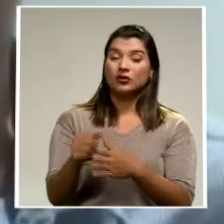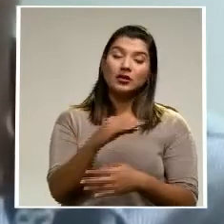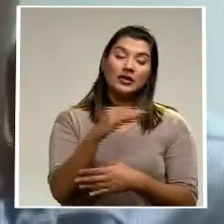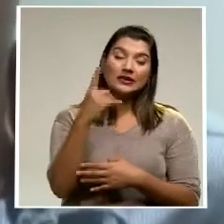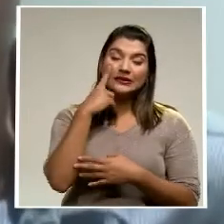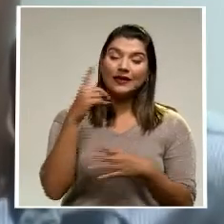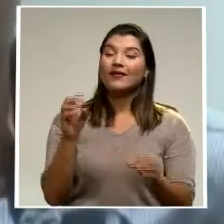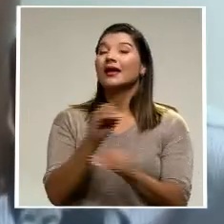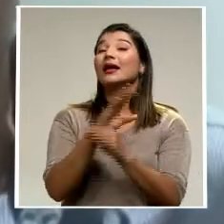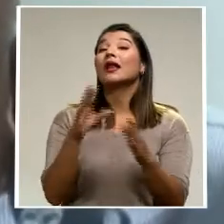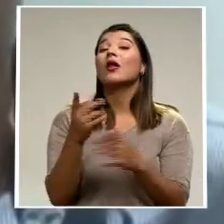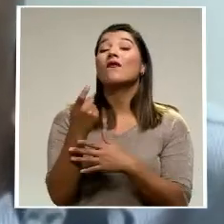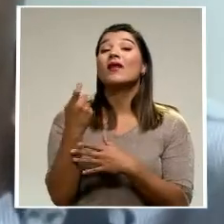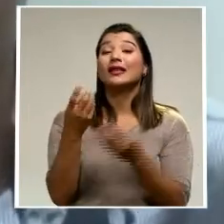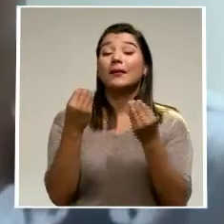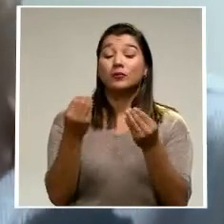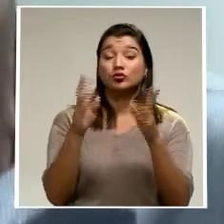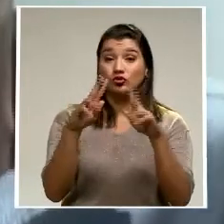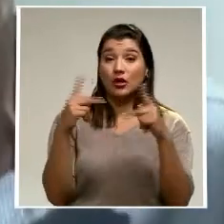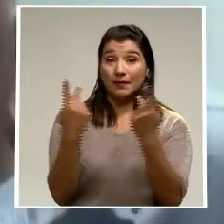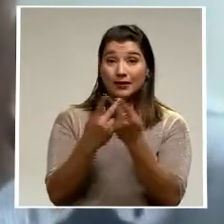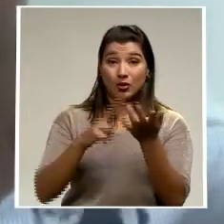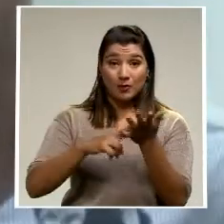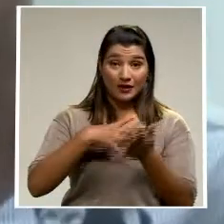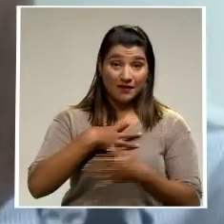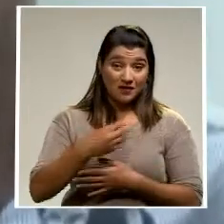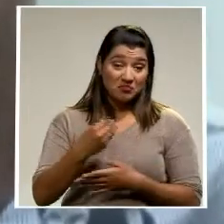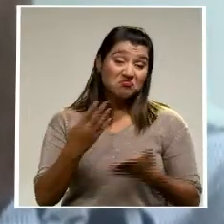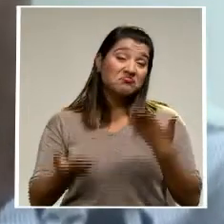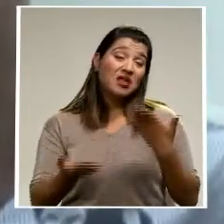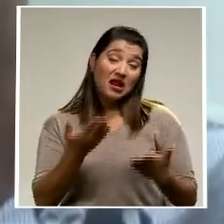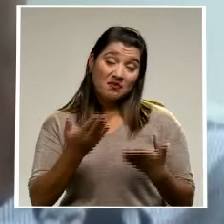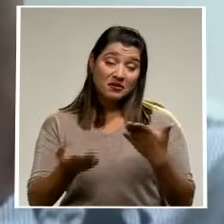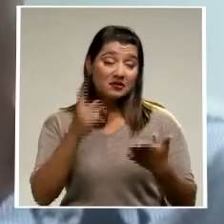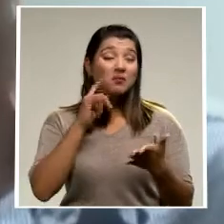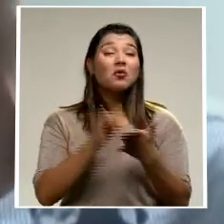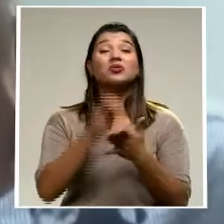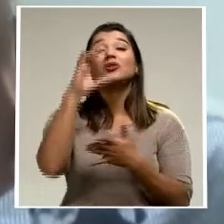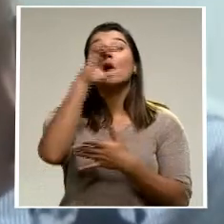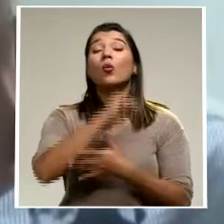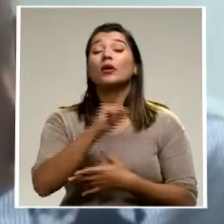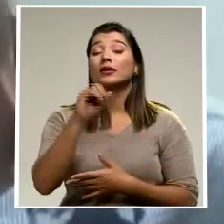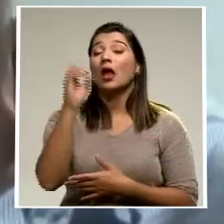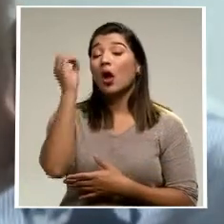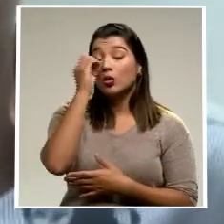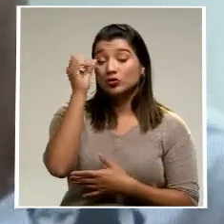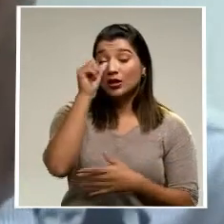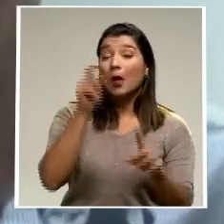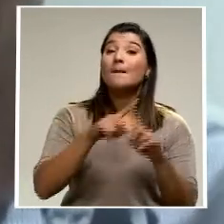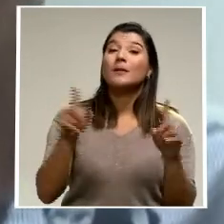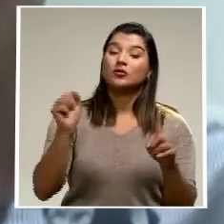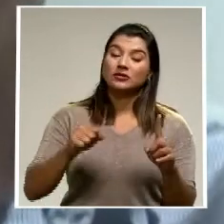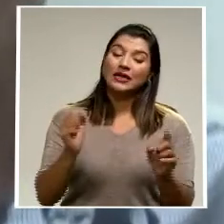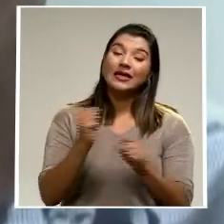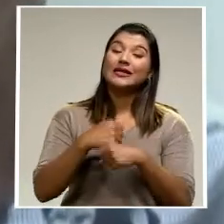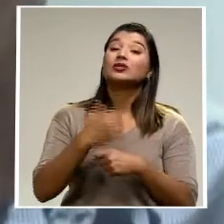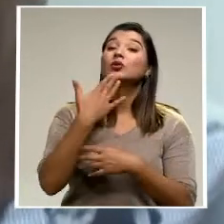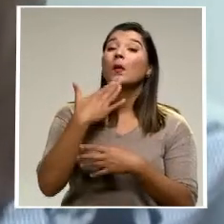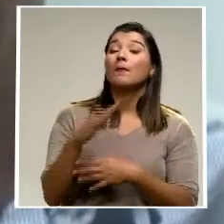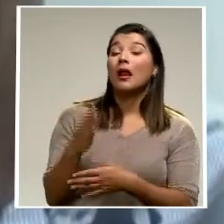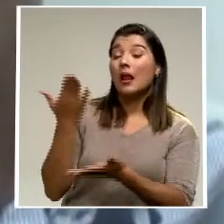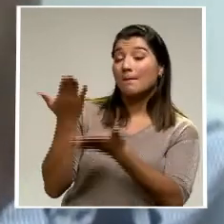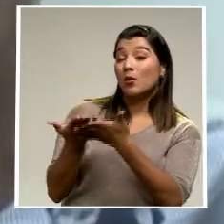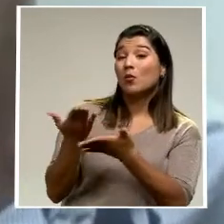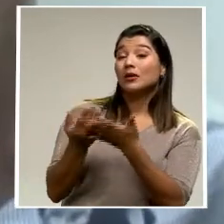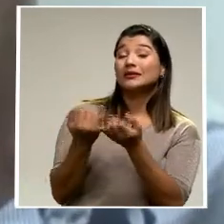haciendo muchísima falta al Partido de Liberación Nacional, probablemente por ahí lo olfateó don Oscar Arias, pero efectivamente hizo mal el planteamiento